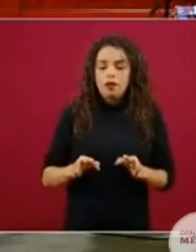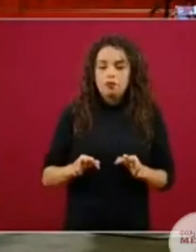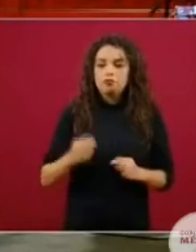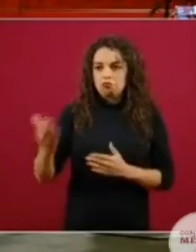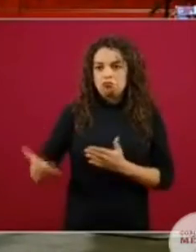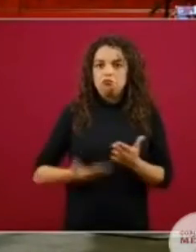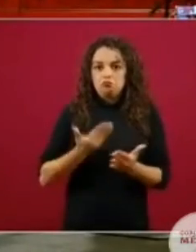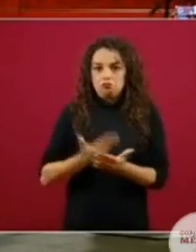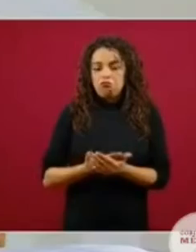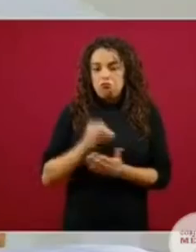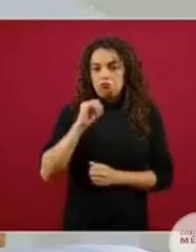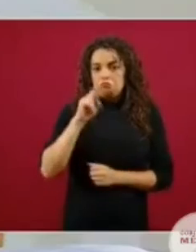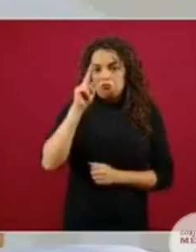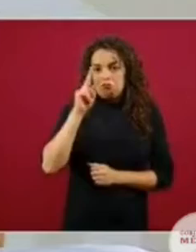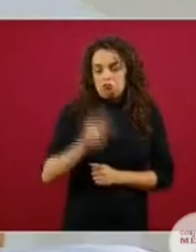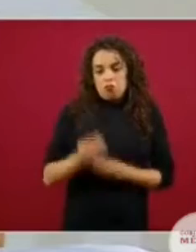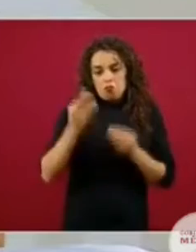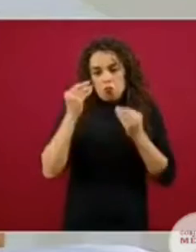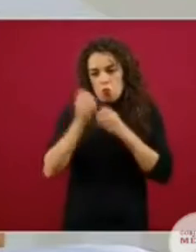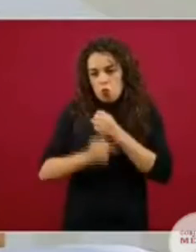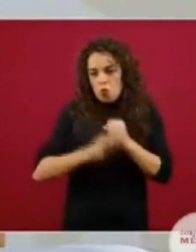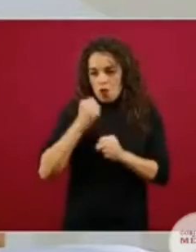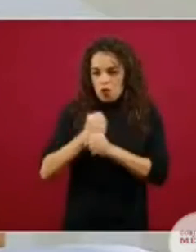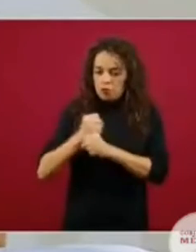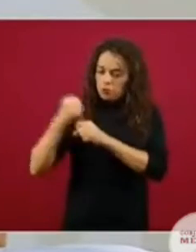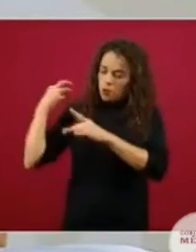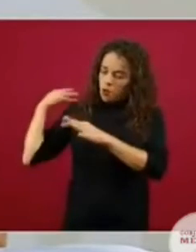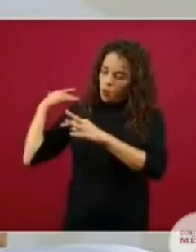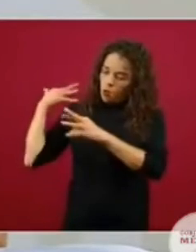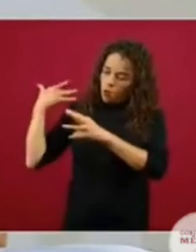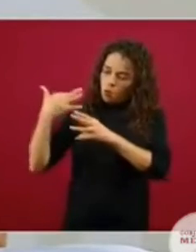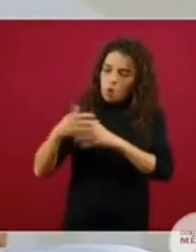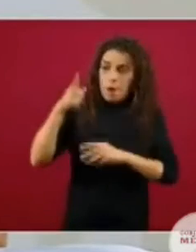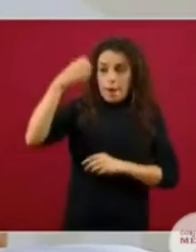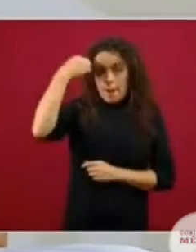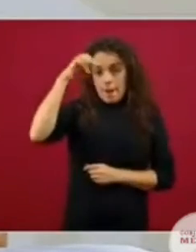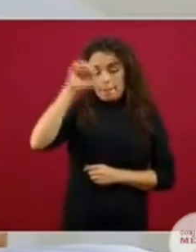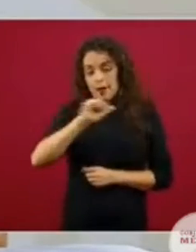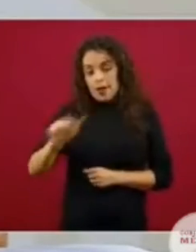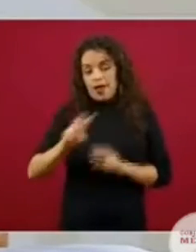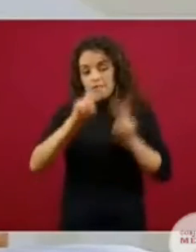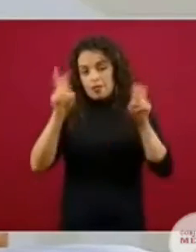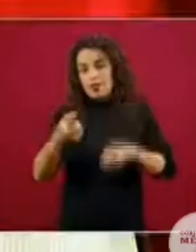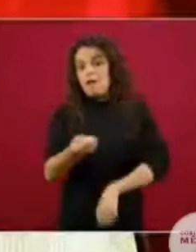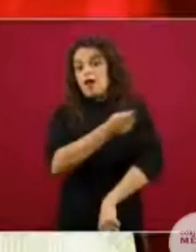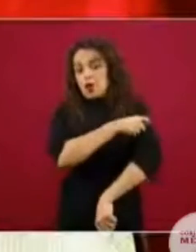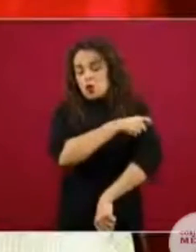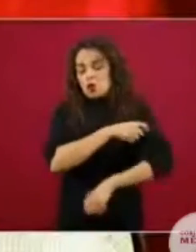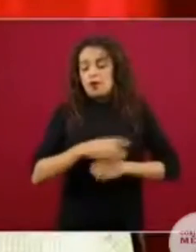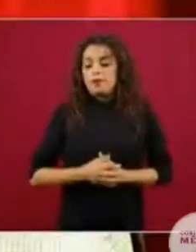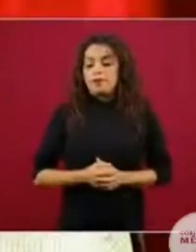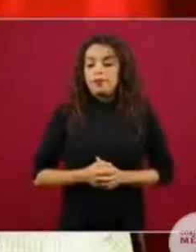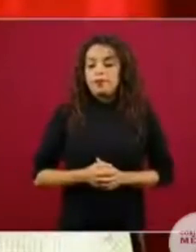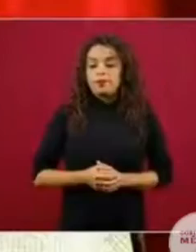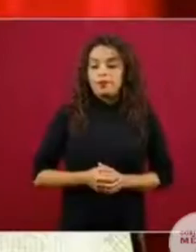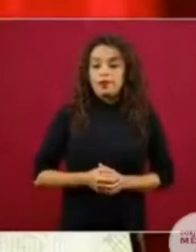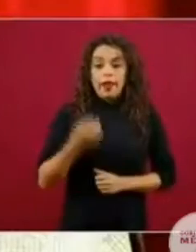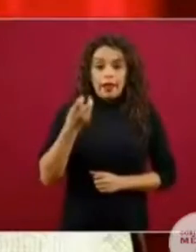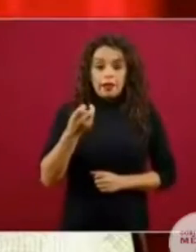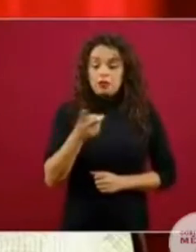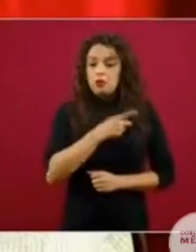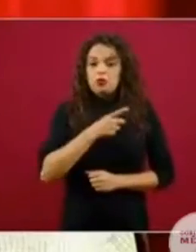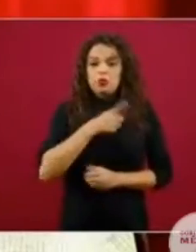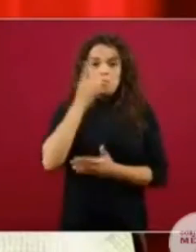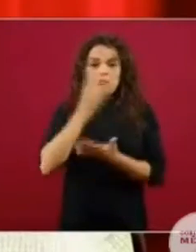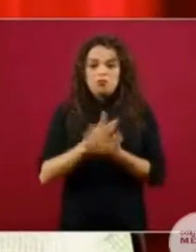hace y muchos años que son las vacunas en esto no ha habido más que acercamientos y propuestas